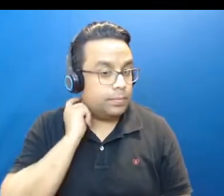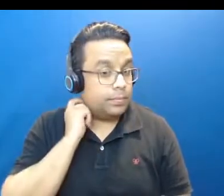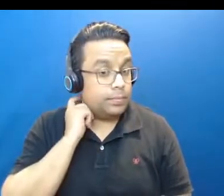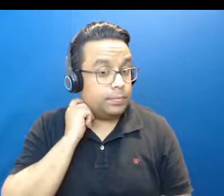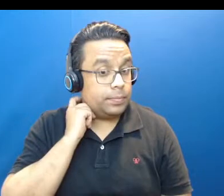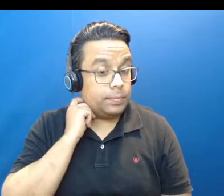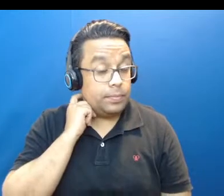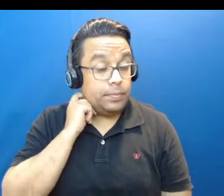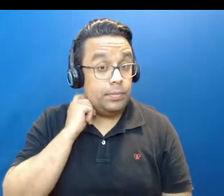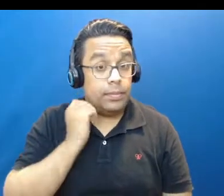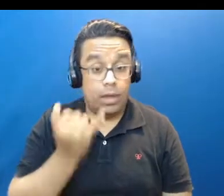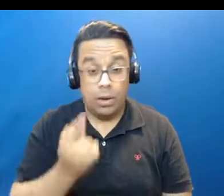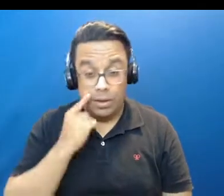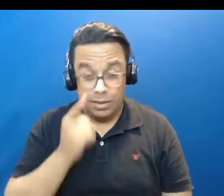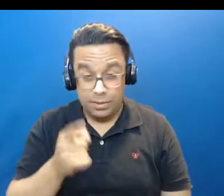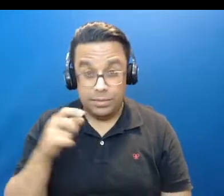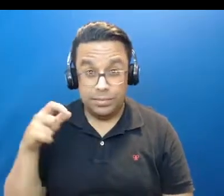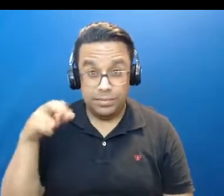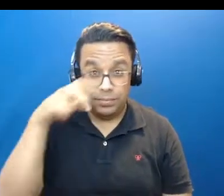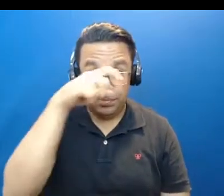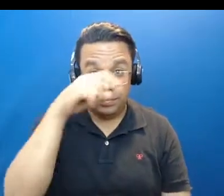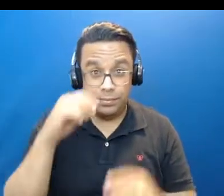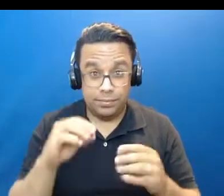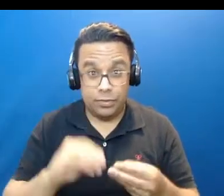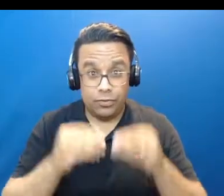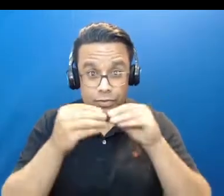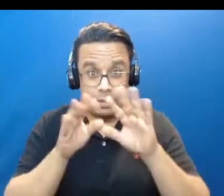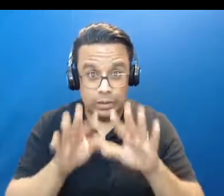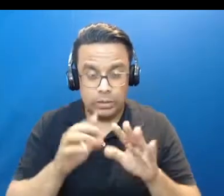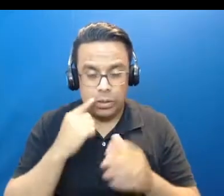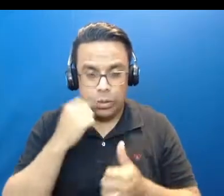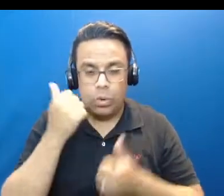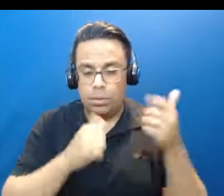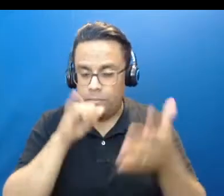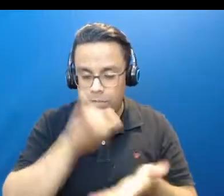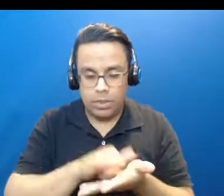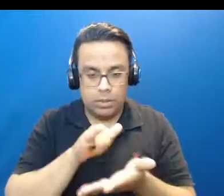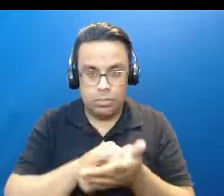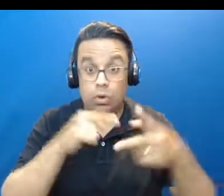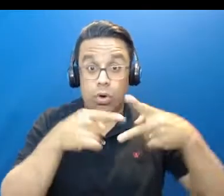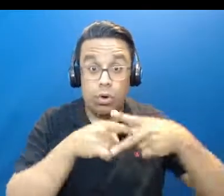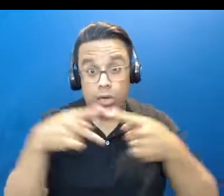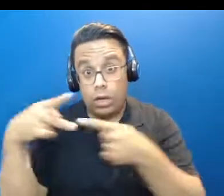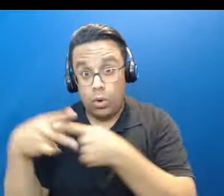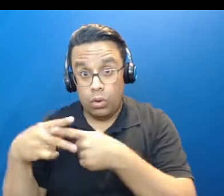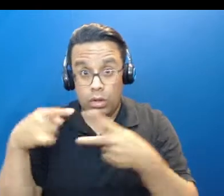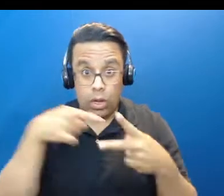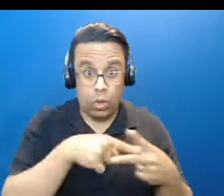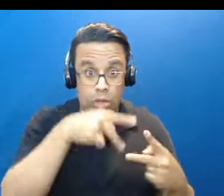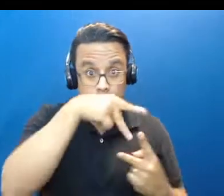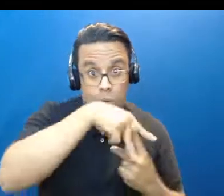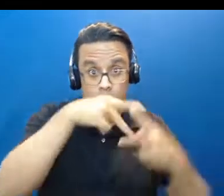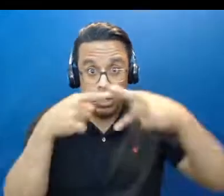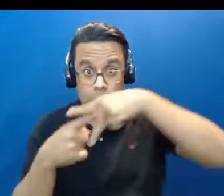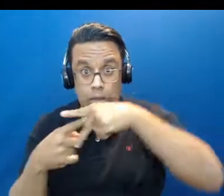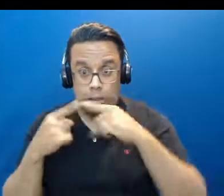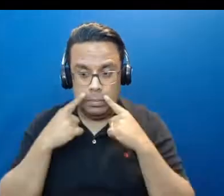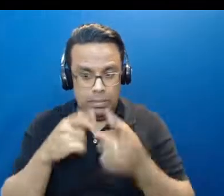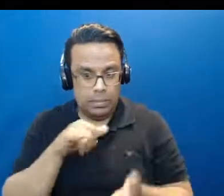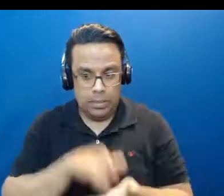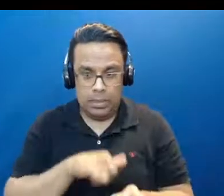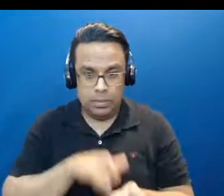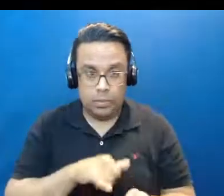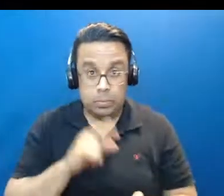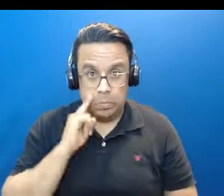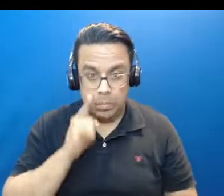Para acotar esta geometría, entonces vamos a utilizar el método de acotado con línea base, y para eso utilizamos